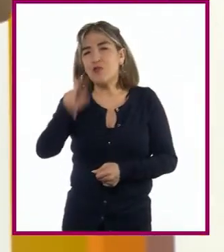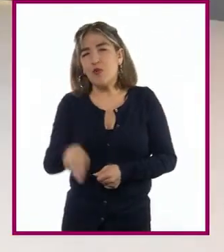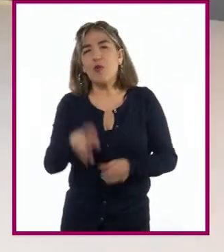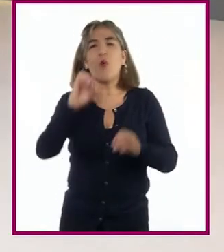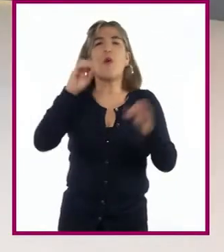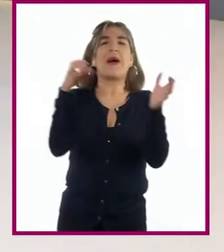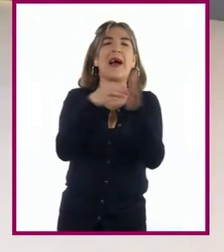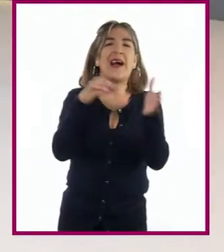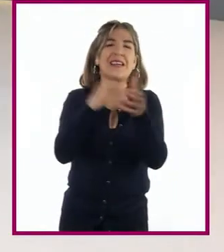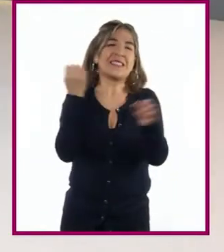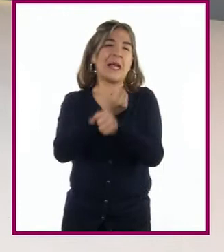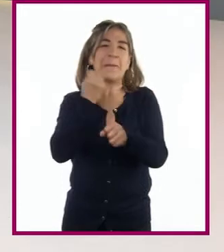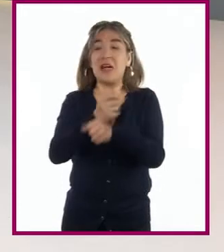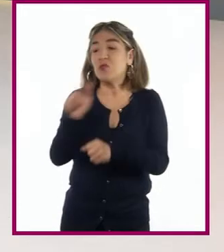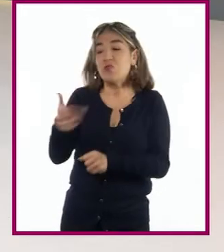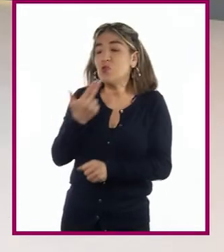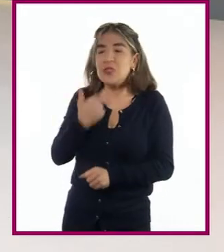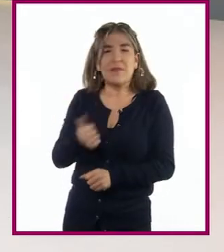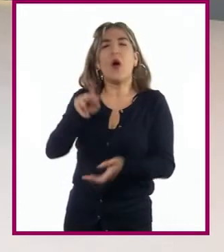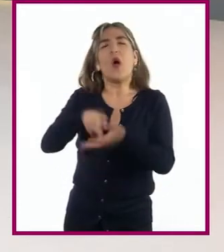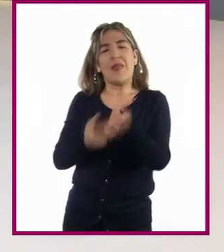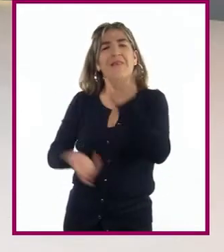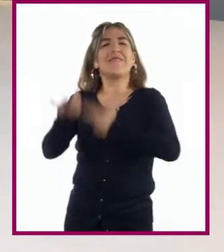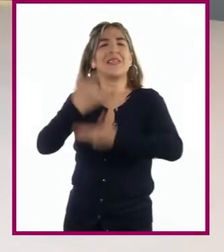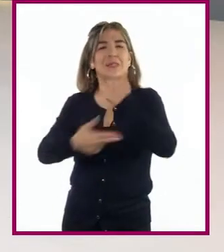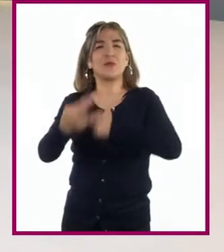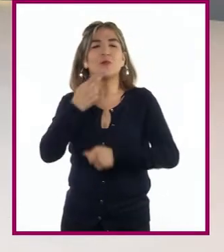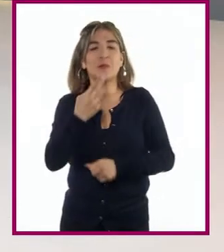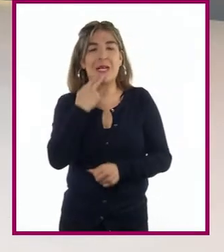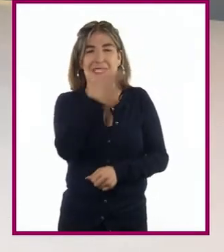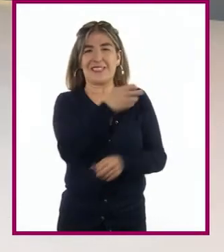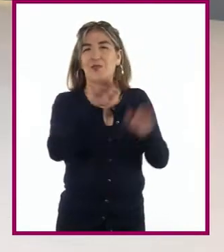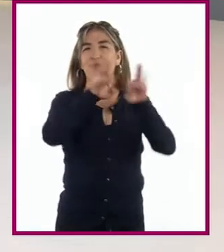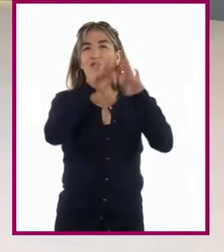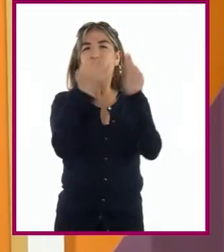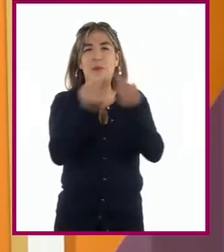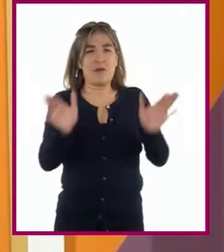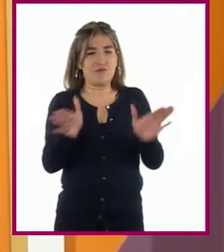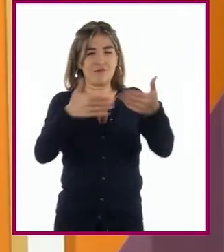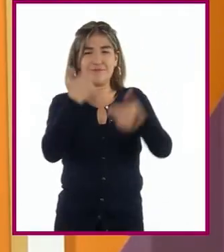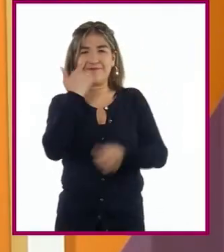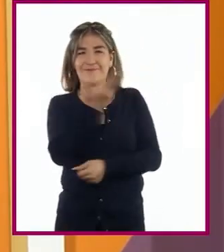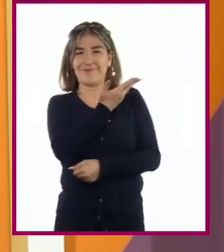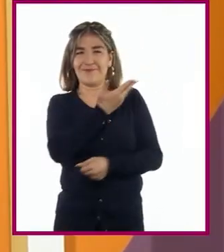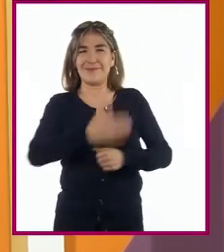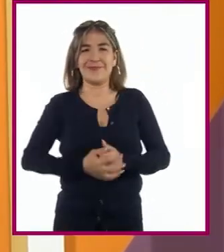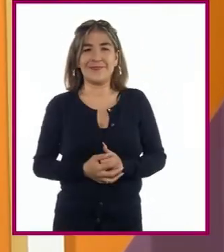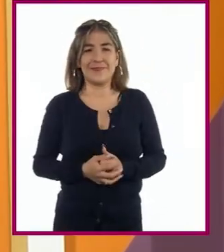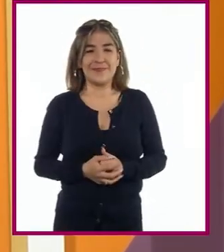de zapatos, por ejemplo. Más o menos la idea es que tenga este tamaño. Fíjense bien, ¿sí?